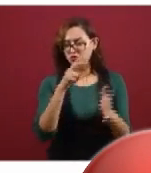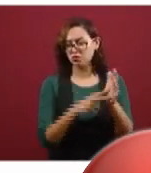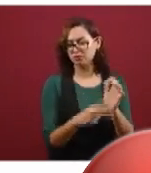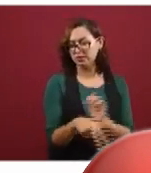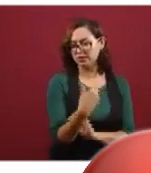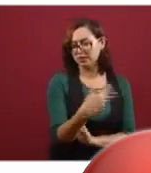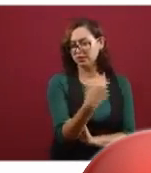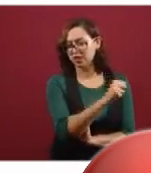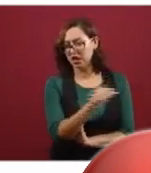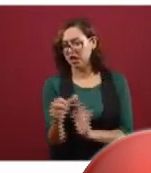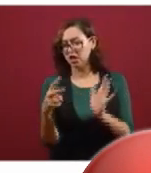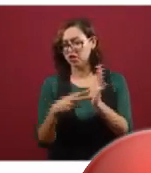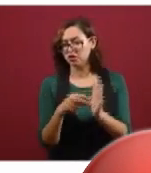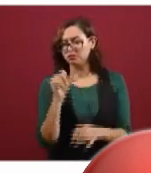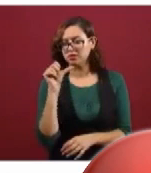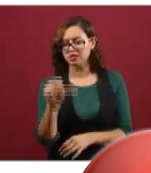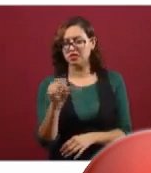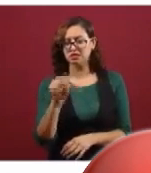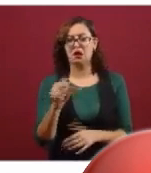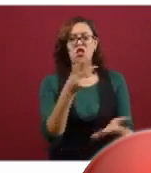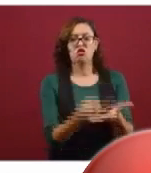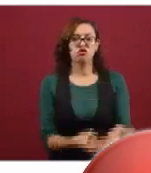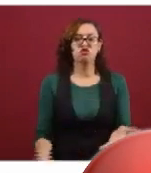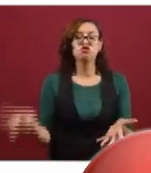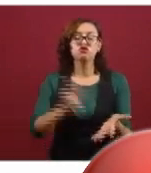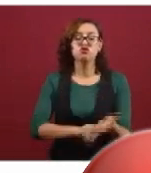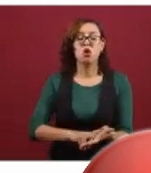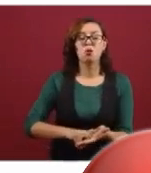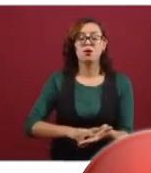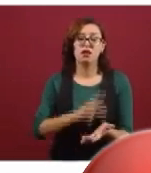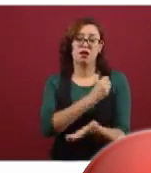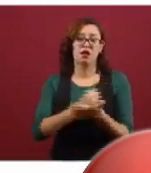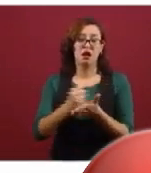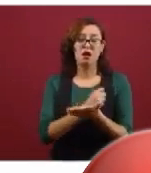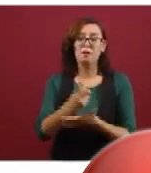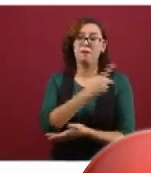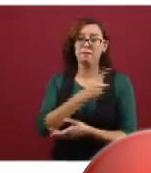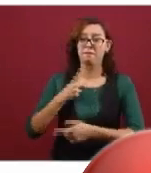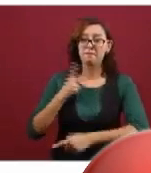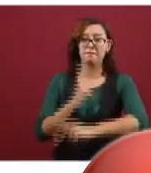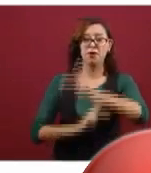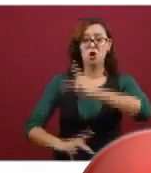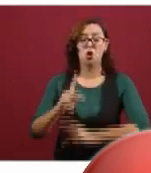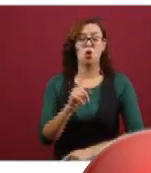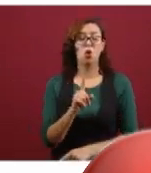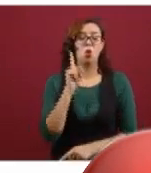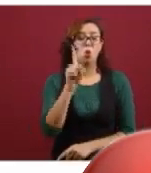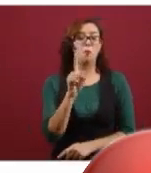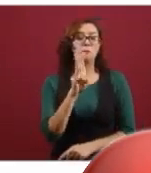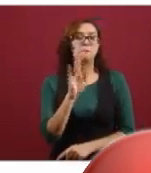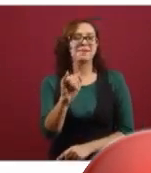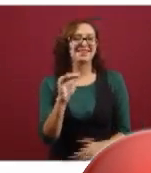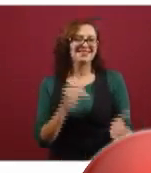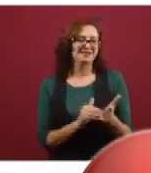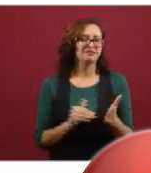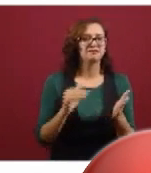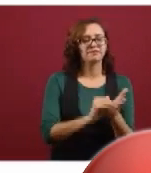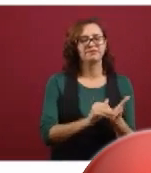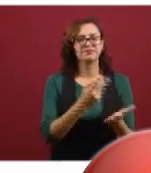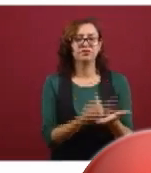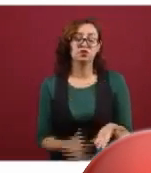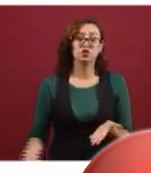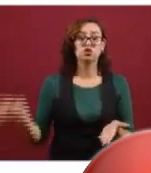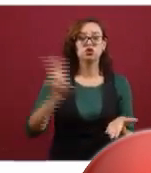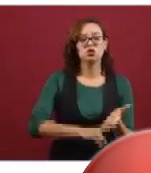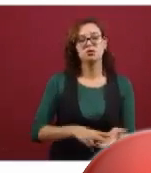la deuda de Pemex se duplicó, al pasar de poco más de 1 billón a más de 2 billones